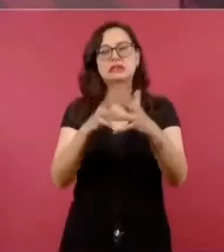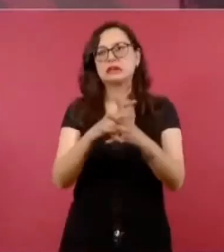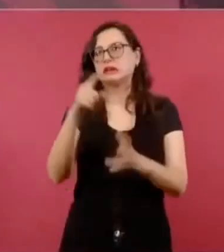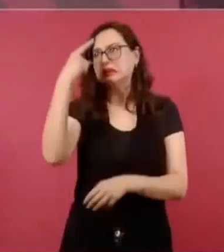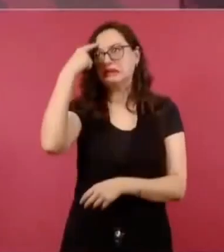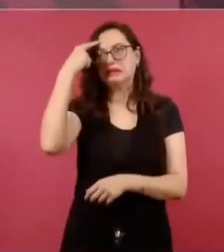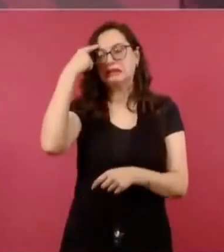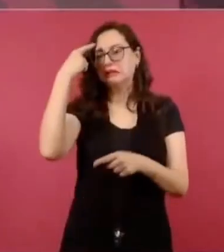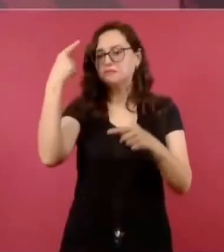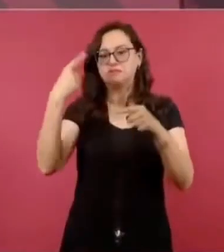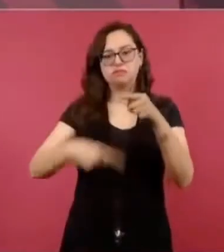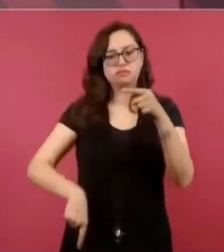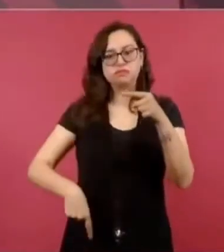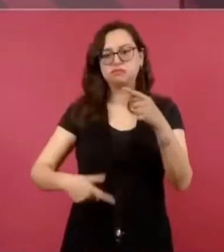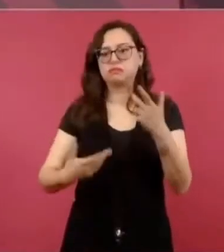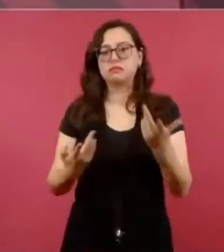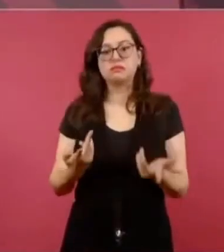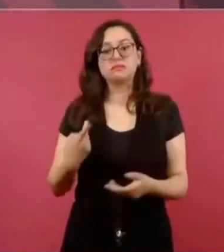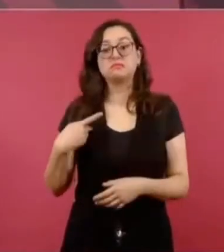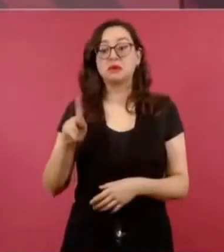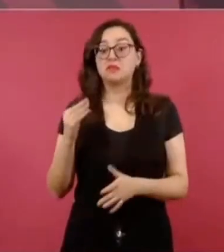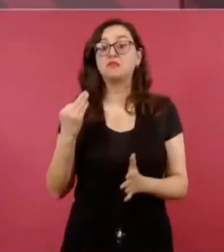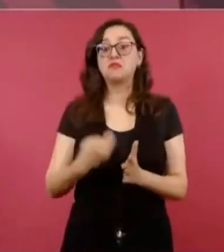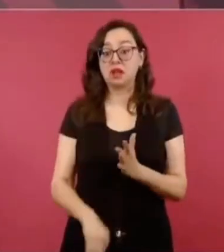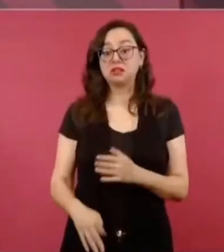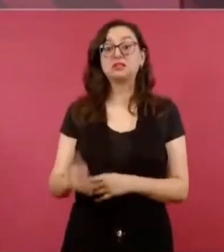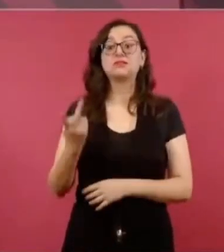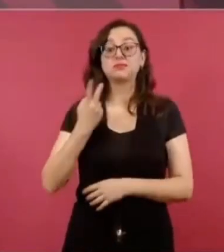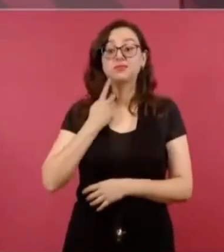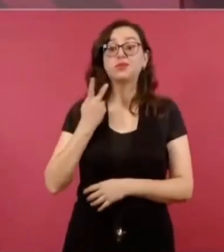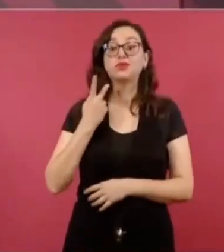pero no hay la suficiente política.